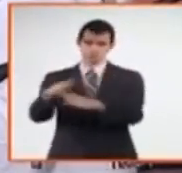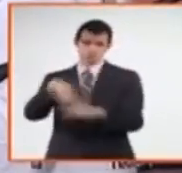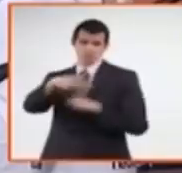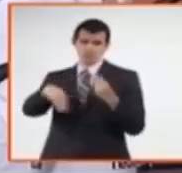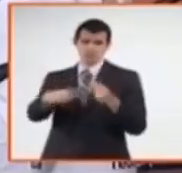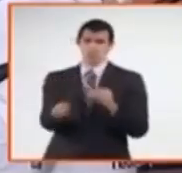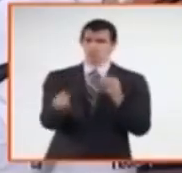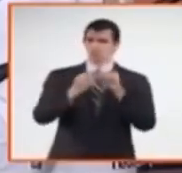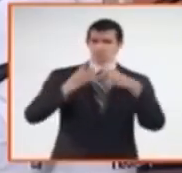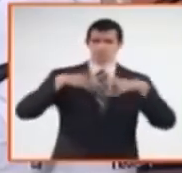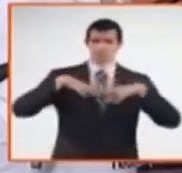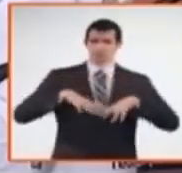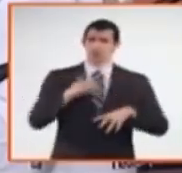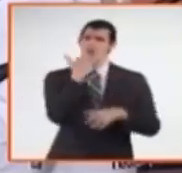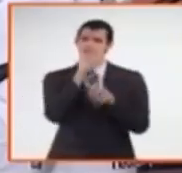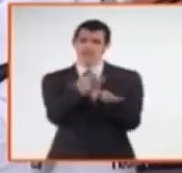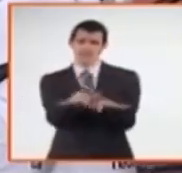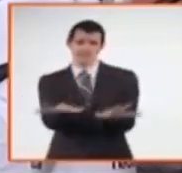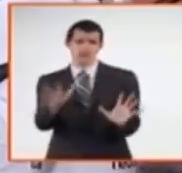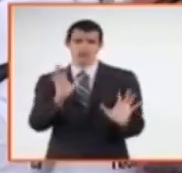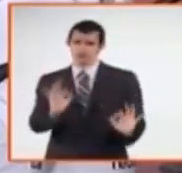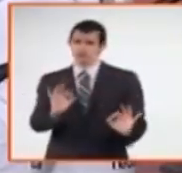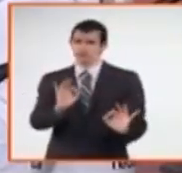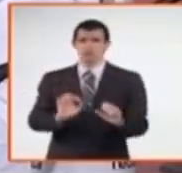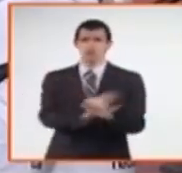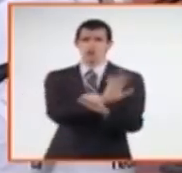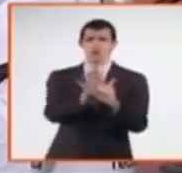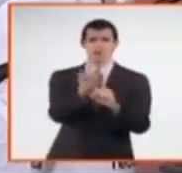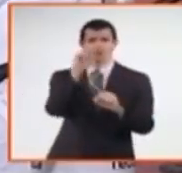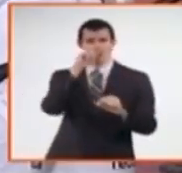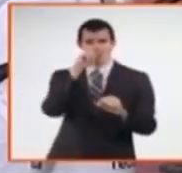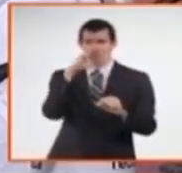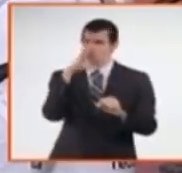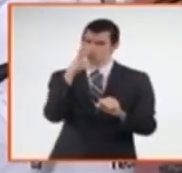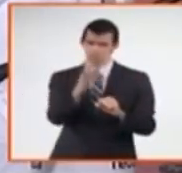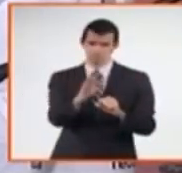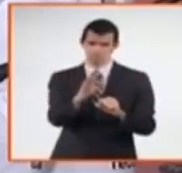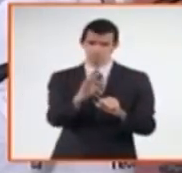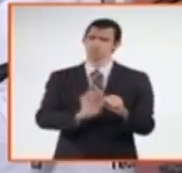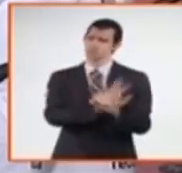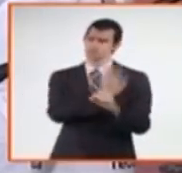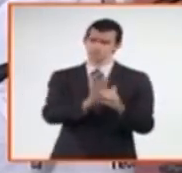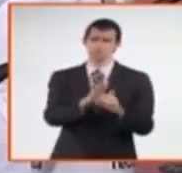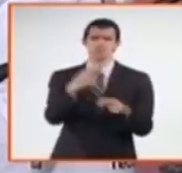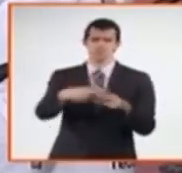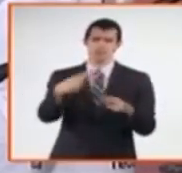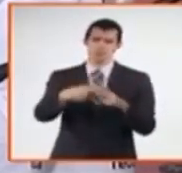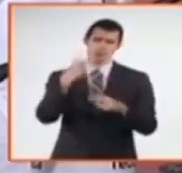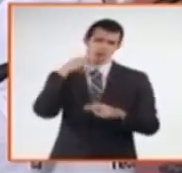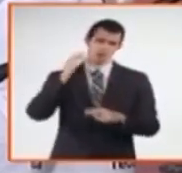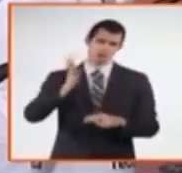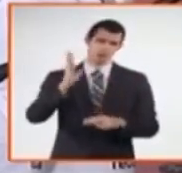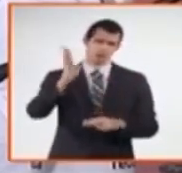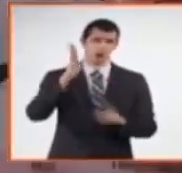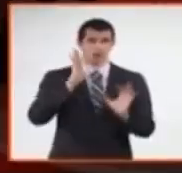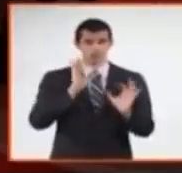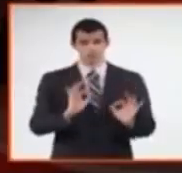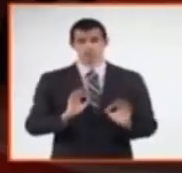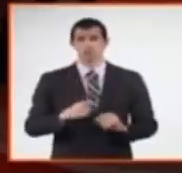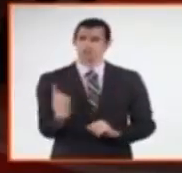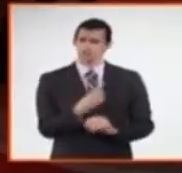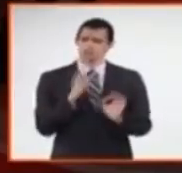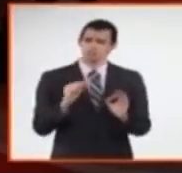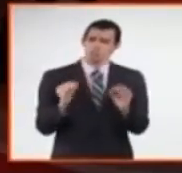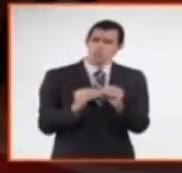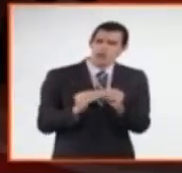y vamos a estar pensando analizando estudiantes y haciendo propuestas posiblemente de estudios también hecho de lo que si lo que sí está claro